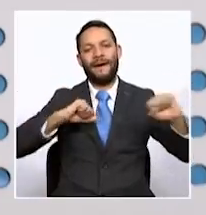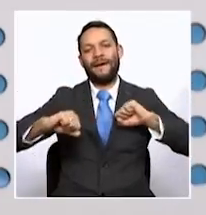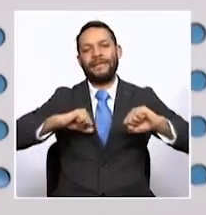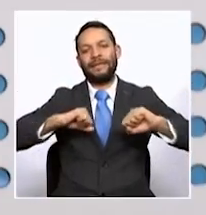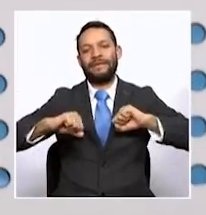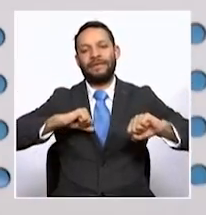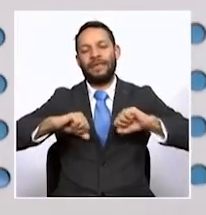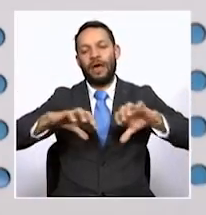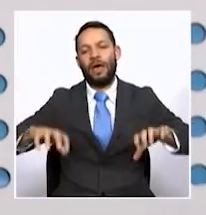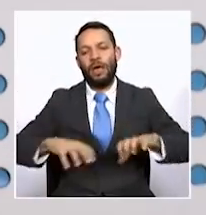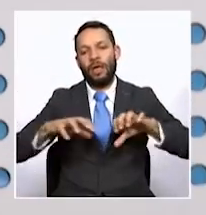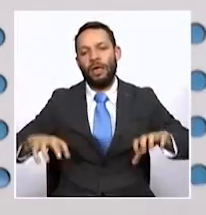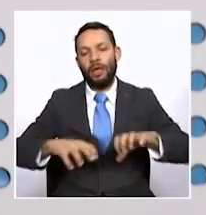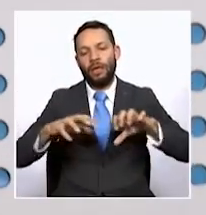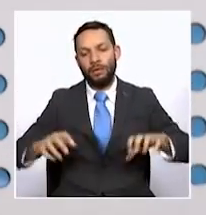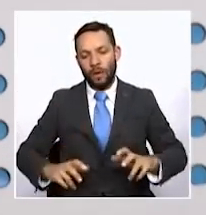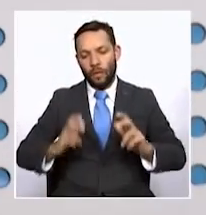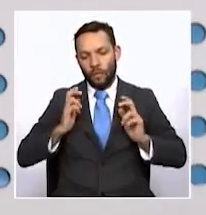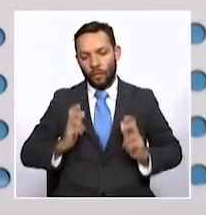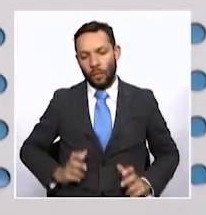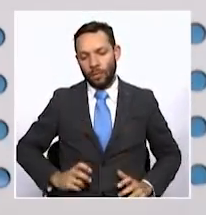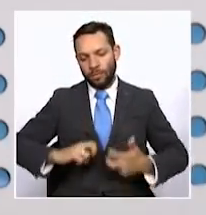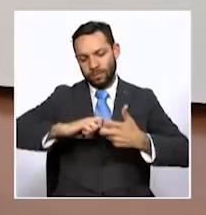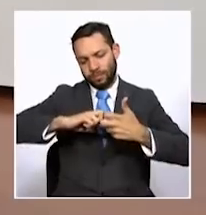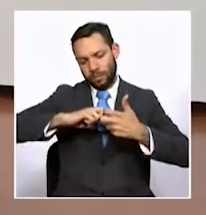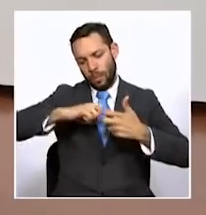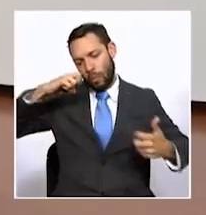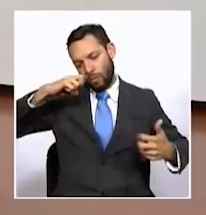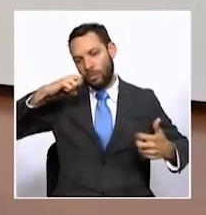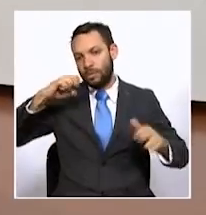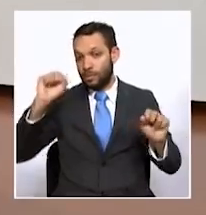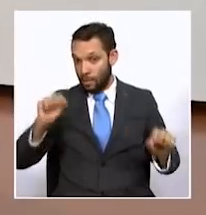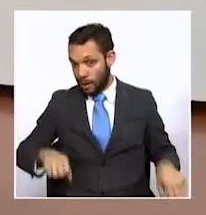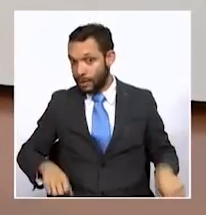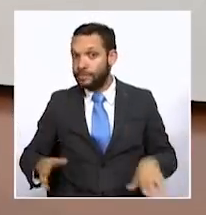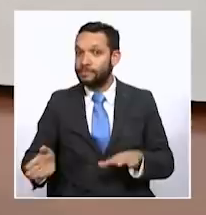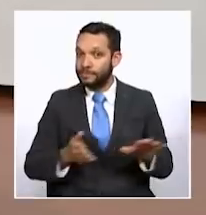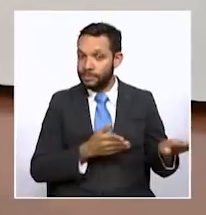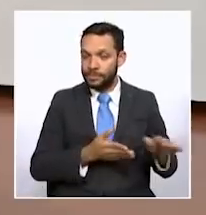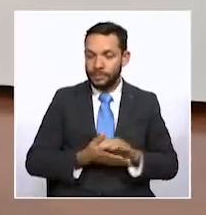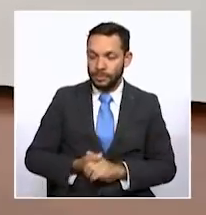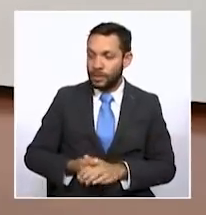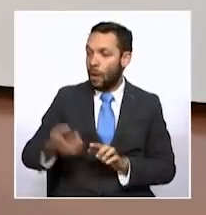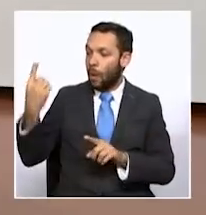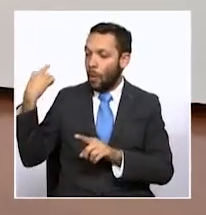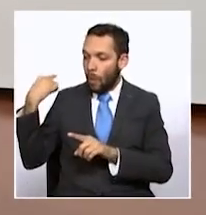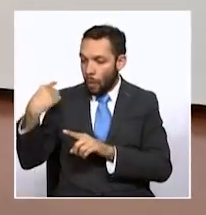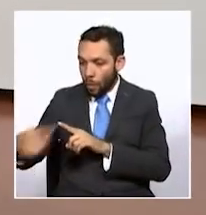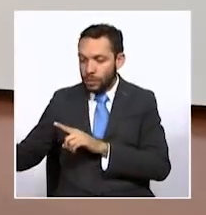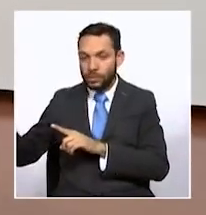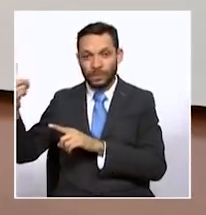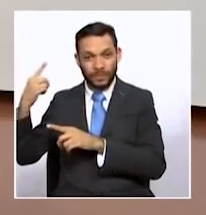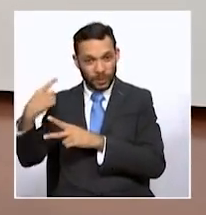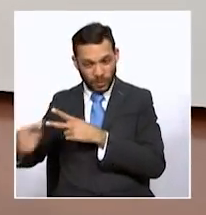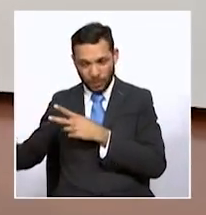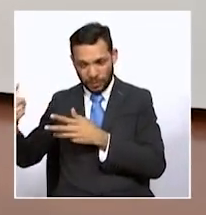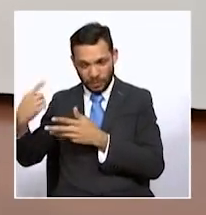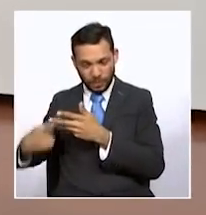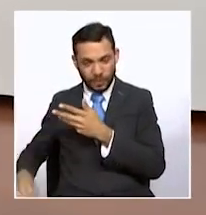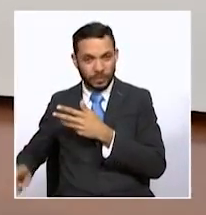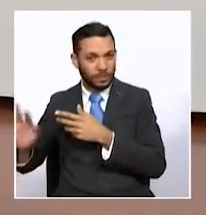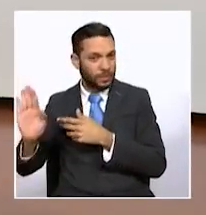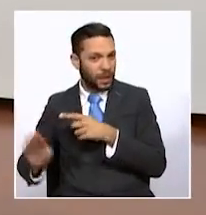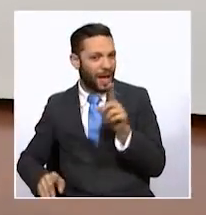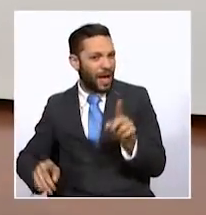adecuado trofismo o una buena musculatura a ese nivel. En las otras articulaciones podemos tener, digamos, meniscos o